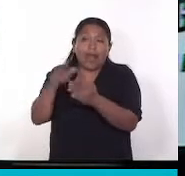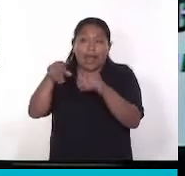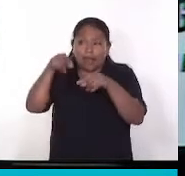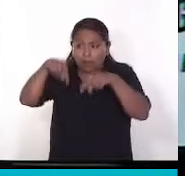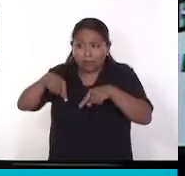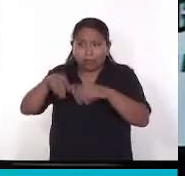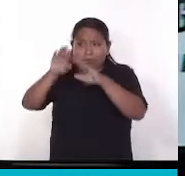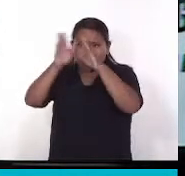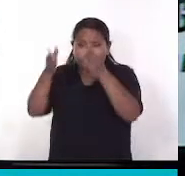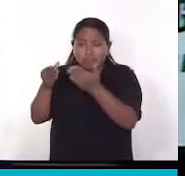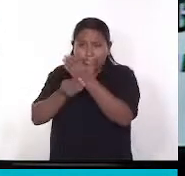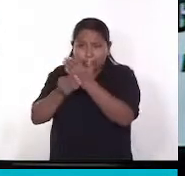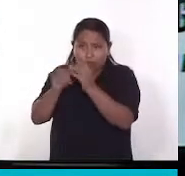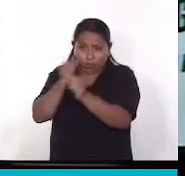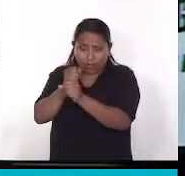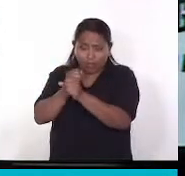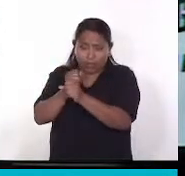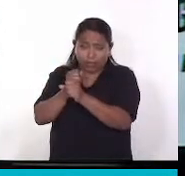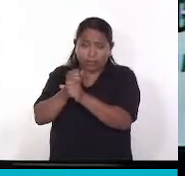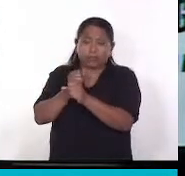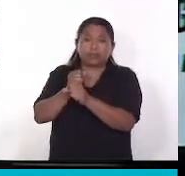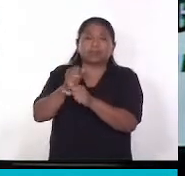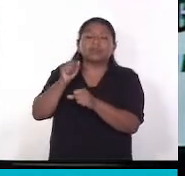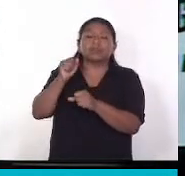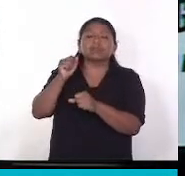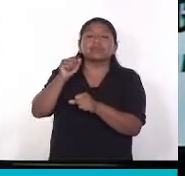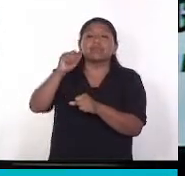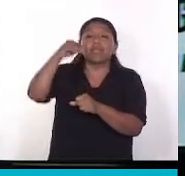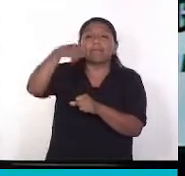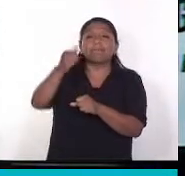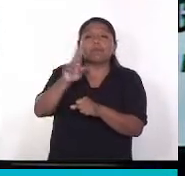Trabajo, encabezado por Mara Ruiz Malek,